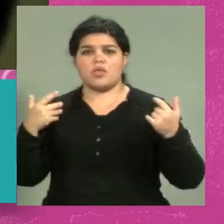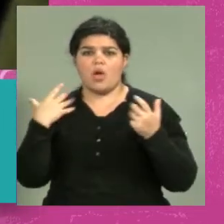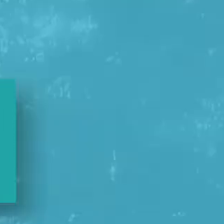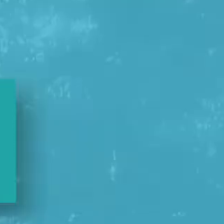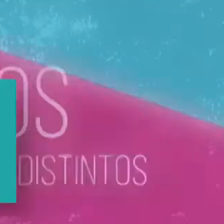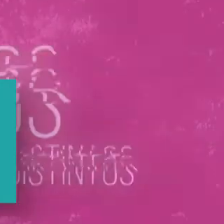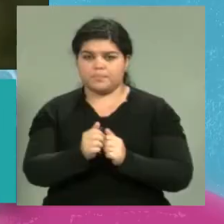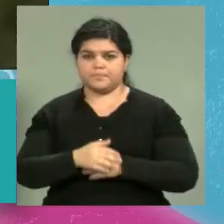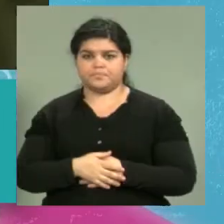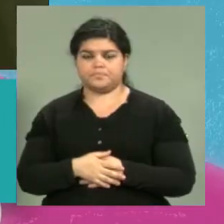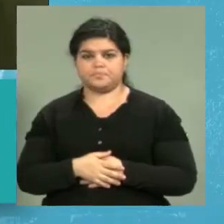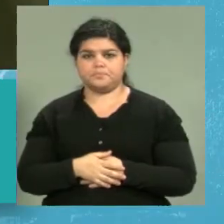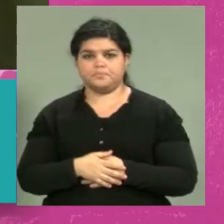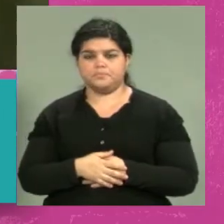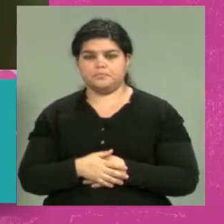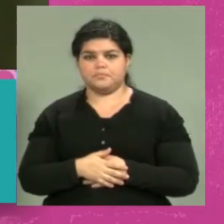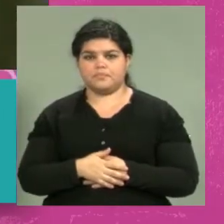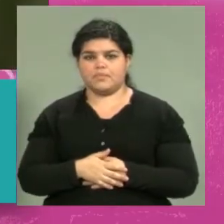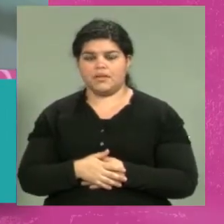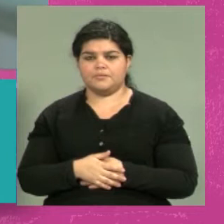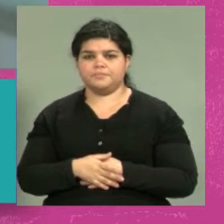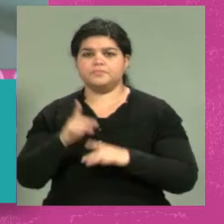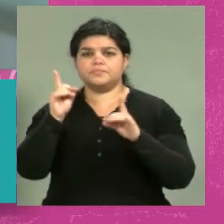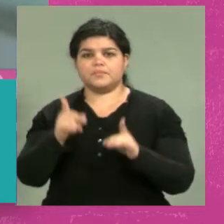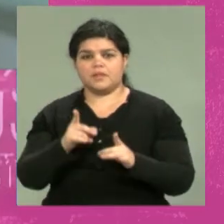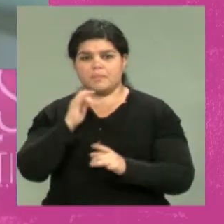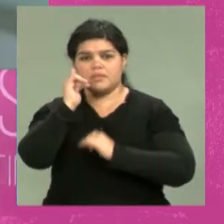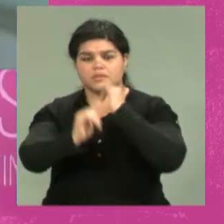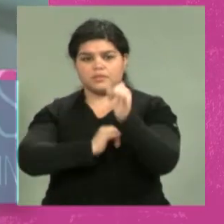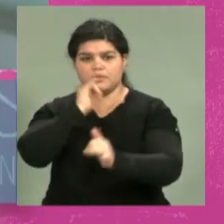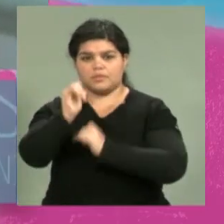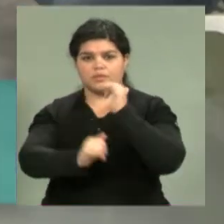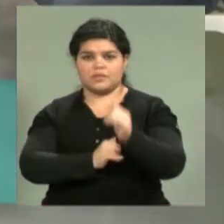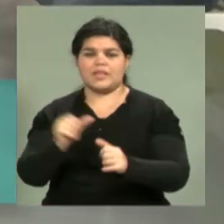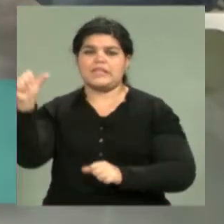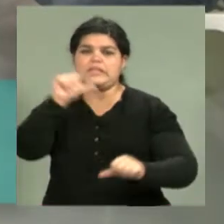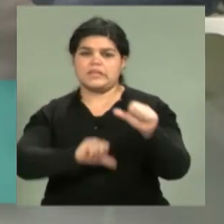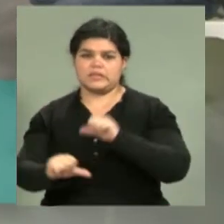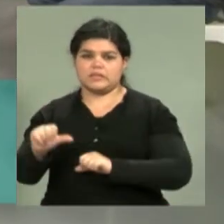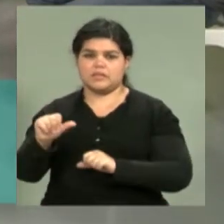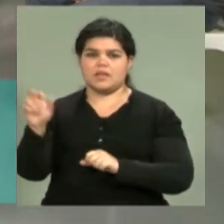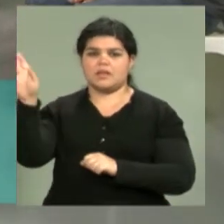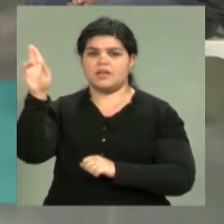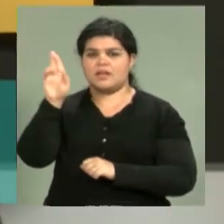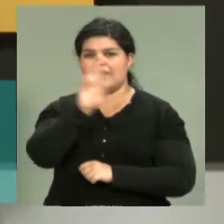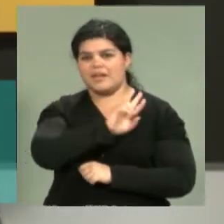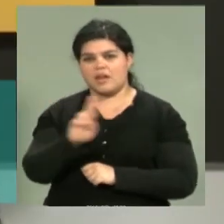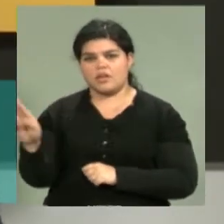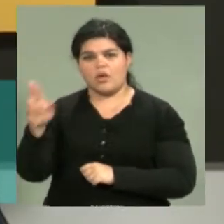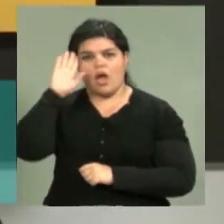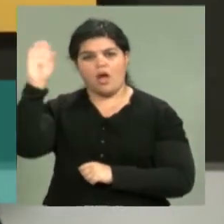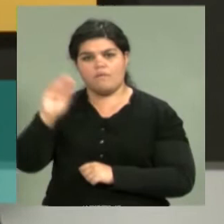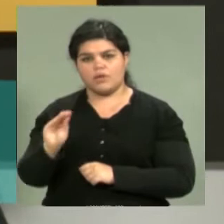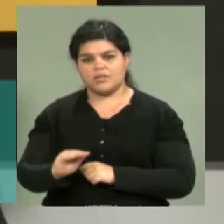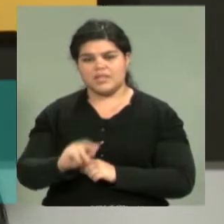Bien, creo que está, se plantea, ¿no?, desde la ciencia, desde la religión, desde la abogacía también, ¿no?, el tema.